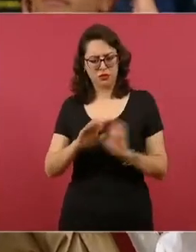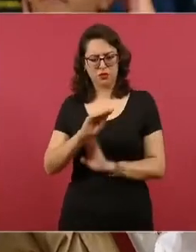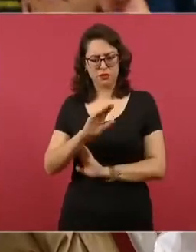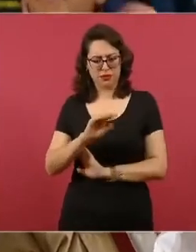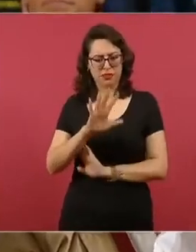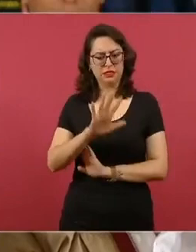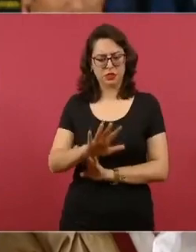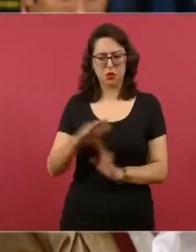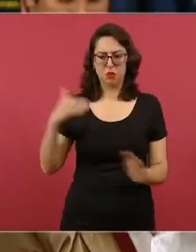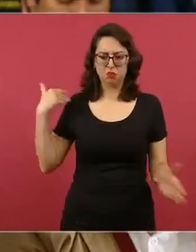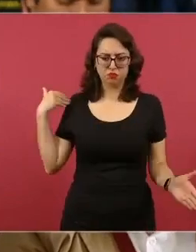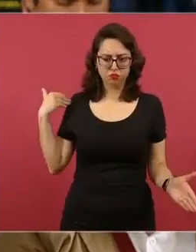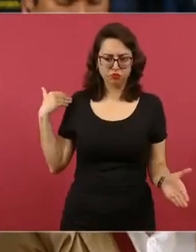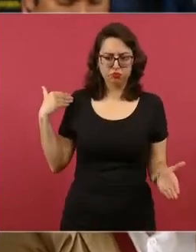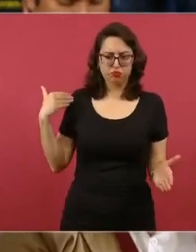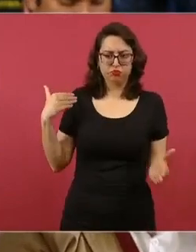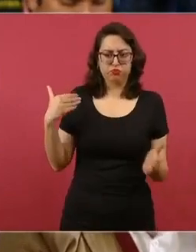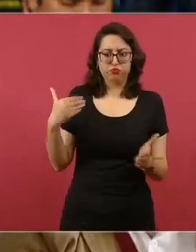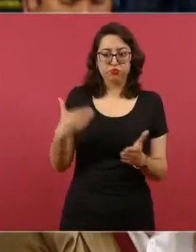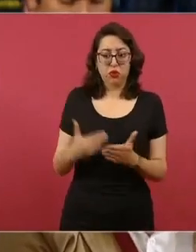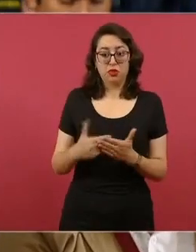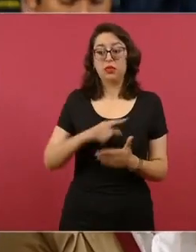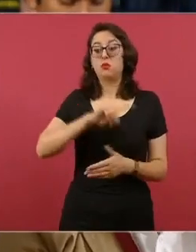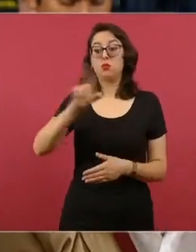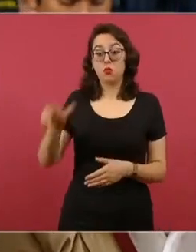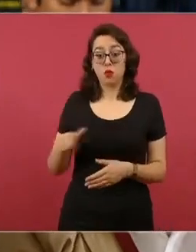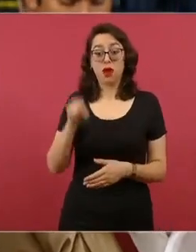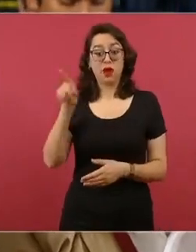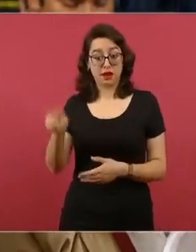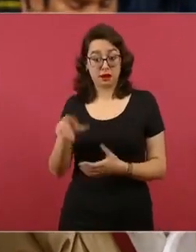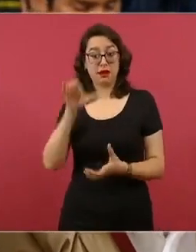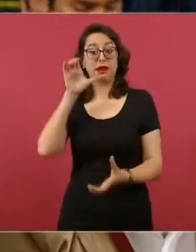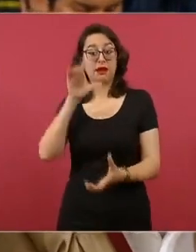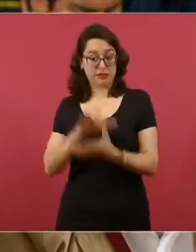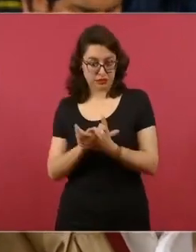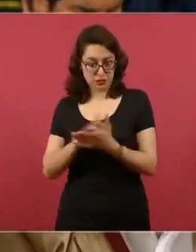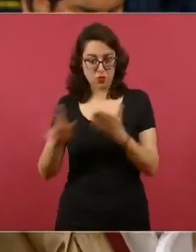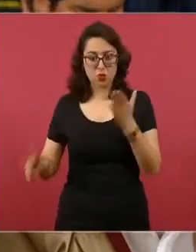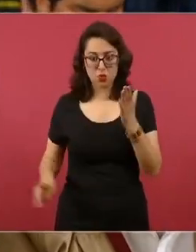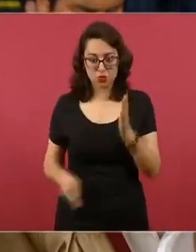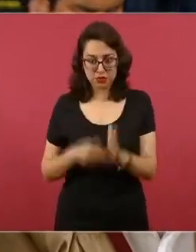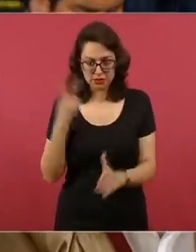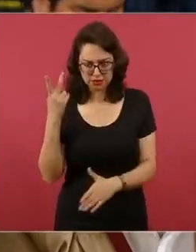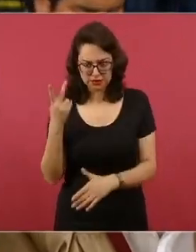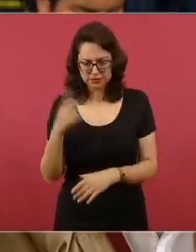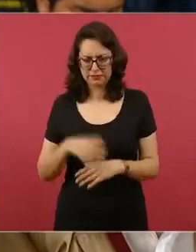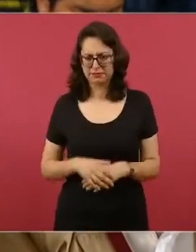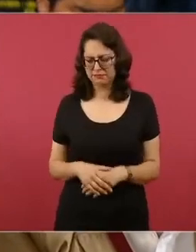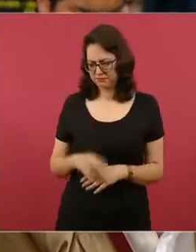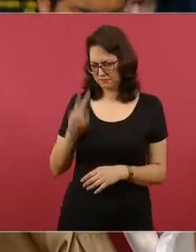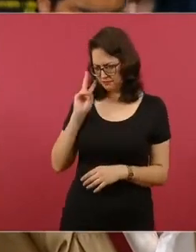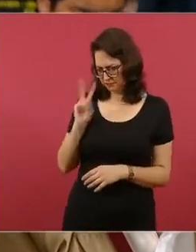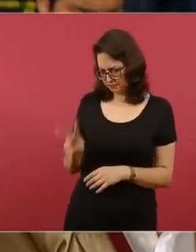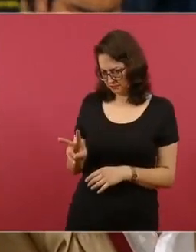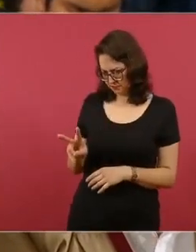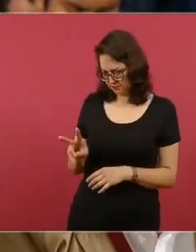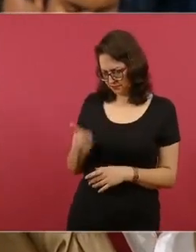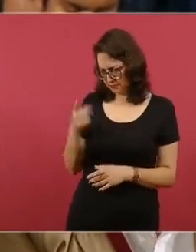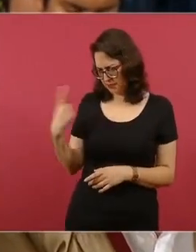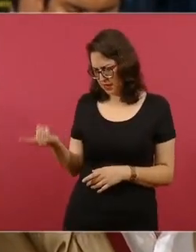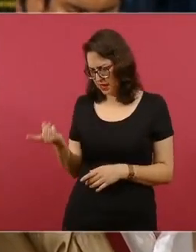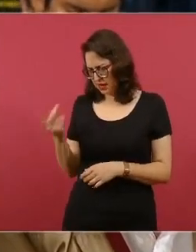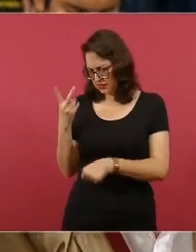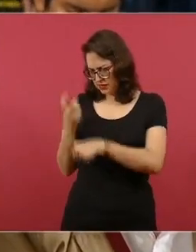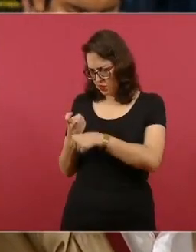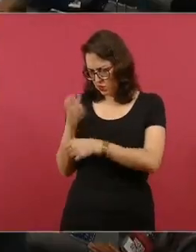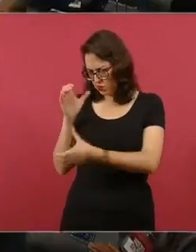1995. Tiempo después se volvió a casar. A unos años, el IMSS detectó que estaba asegurada por su segundo esposo,